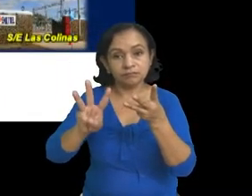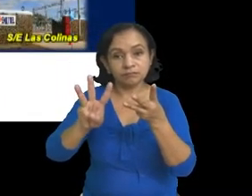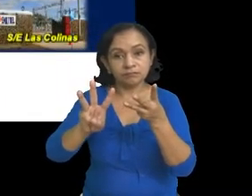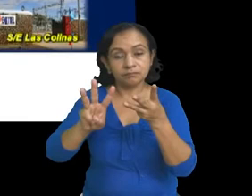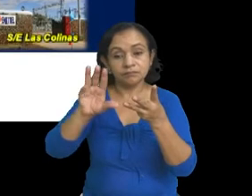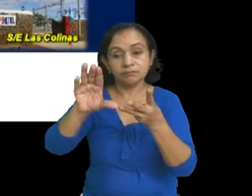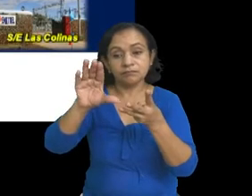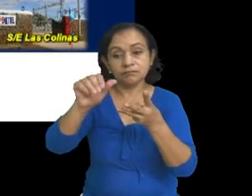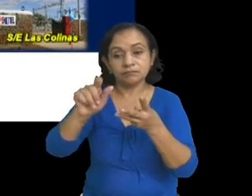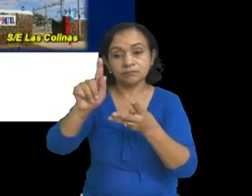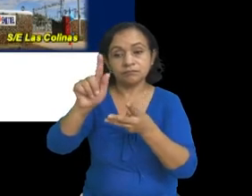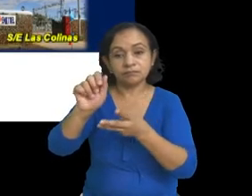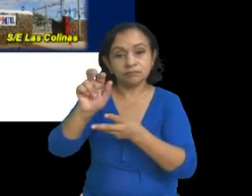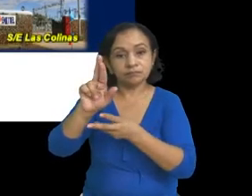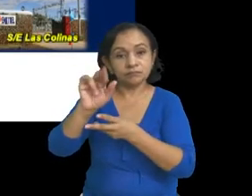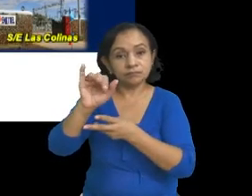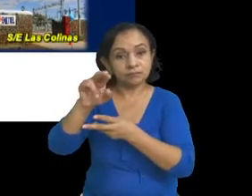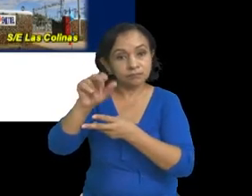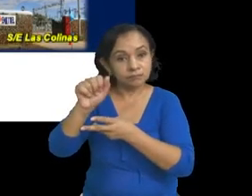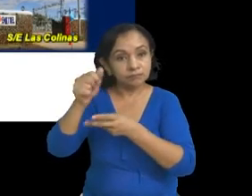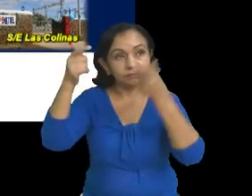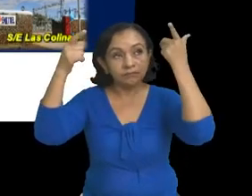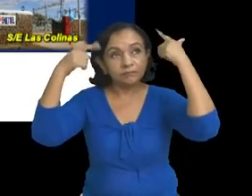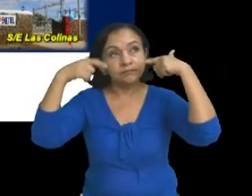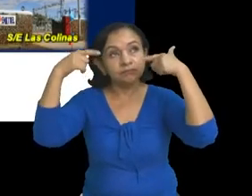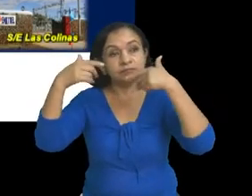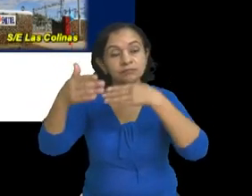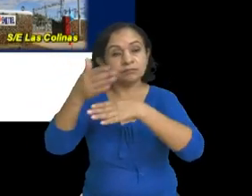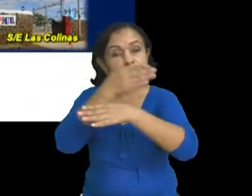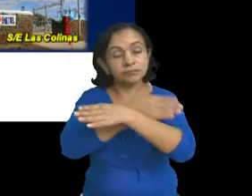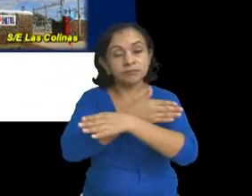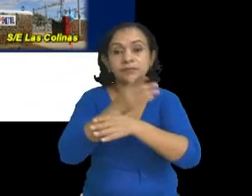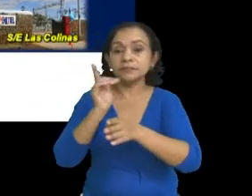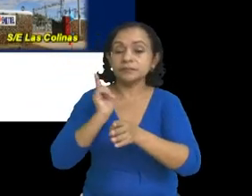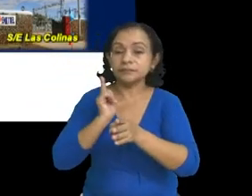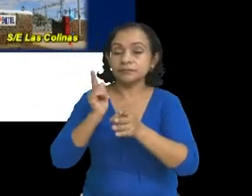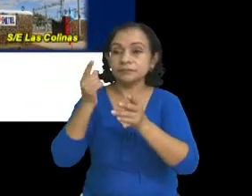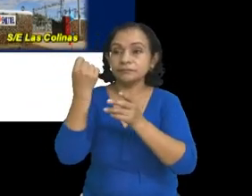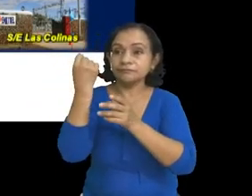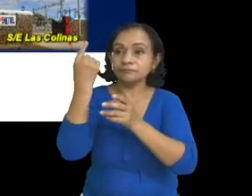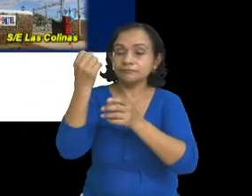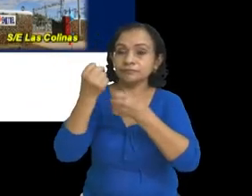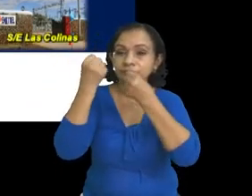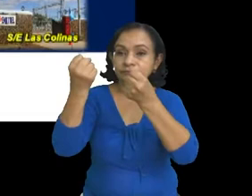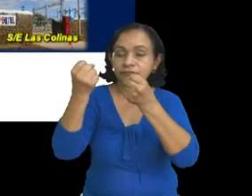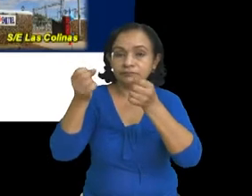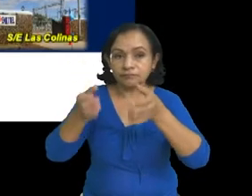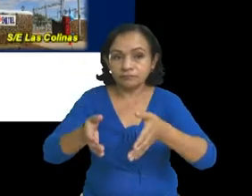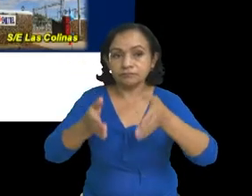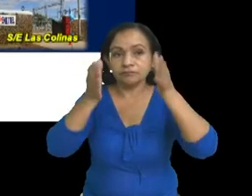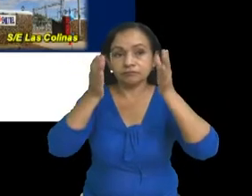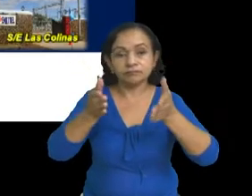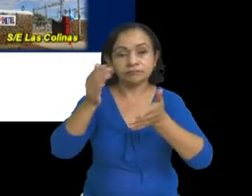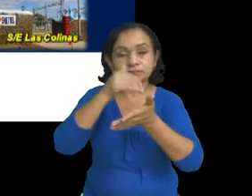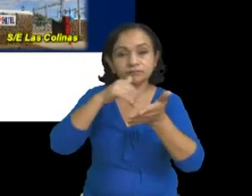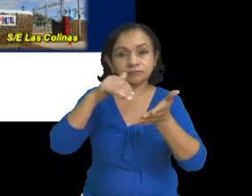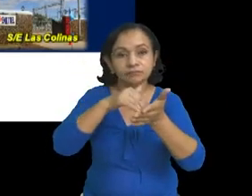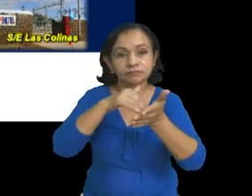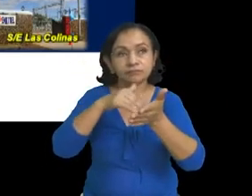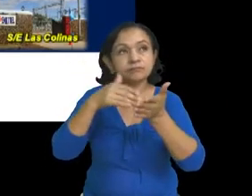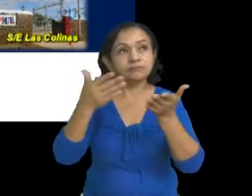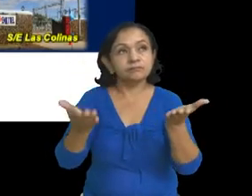subestación Catarina, pues que ya existía pero no tenía el transformador de potencia. Se va a instalar un transformador